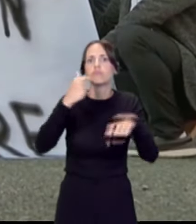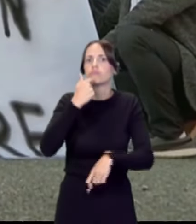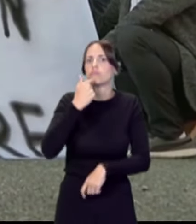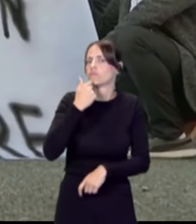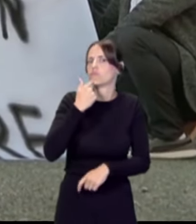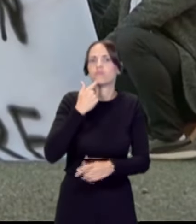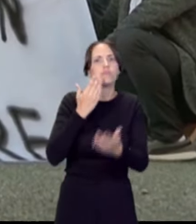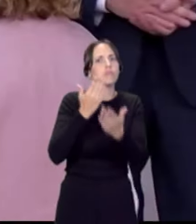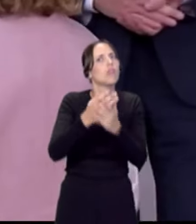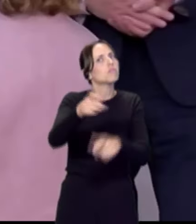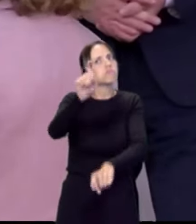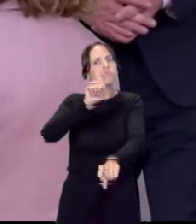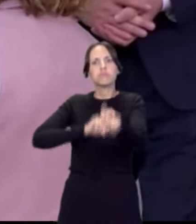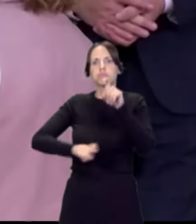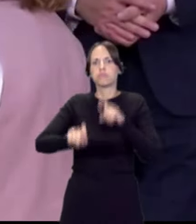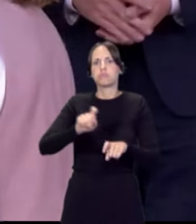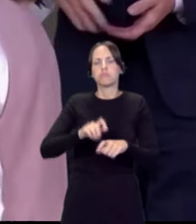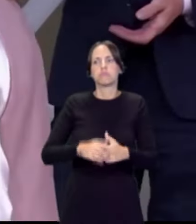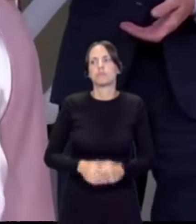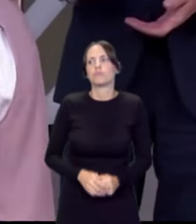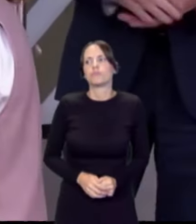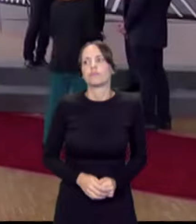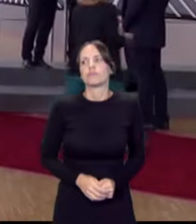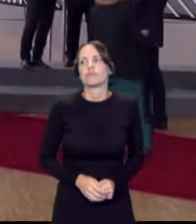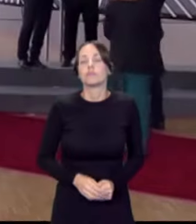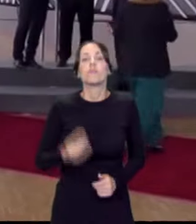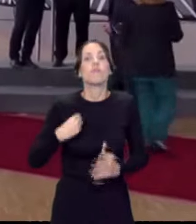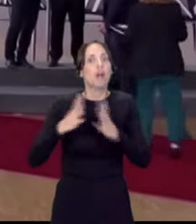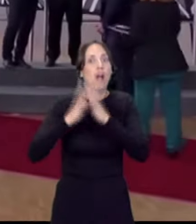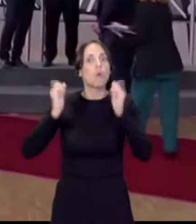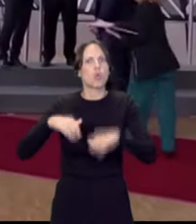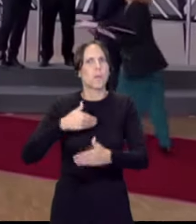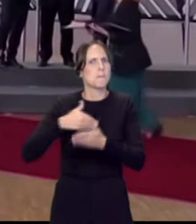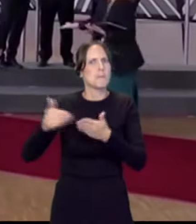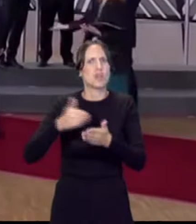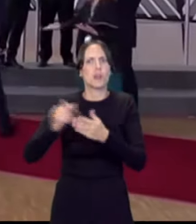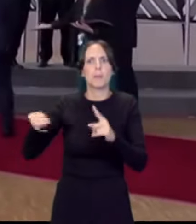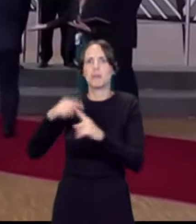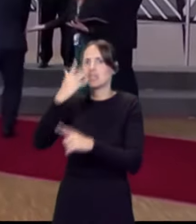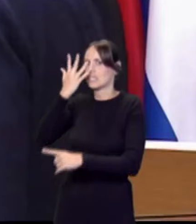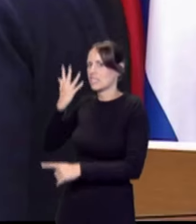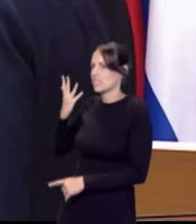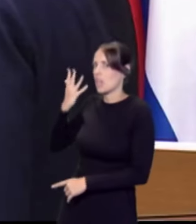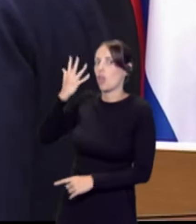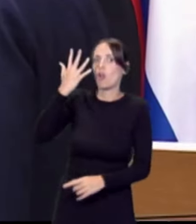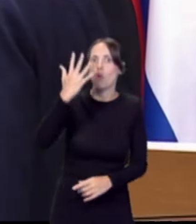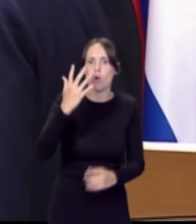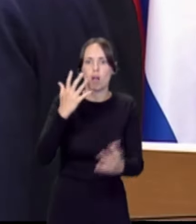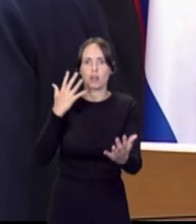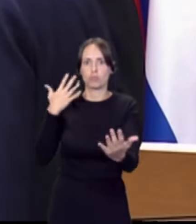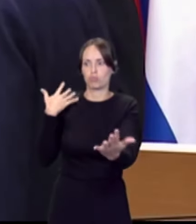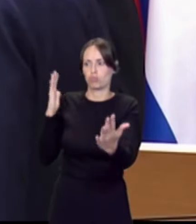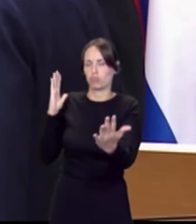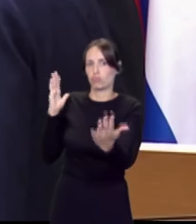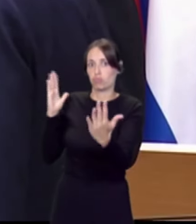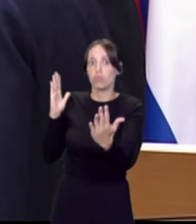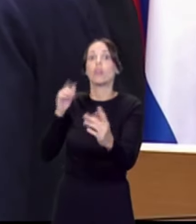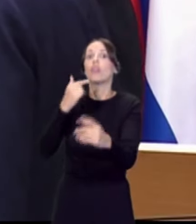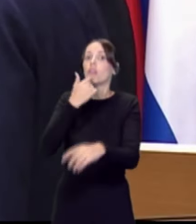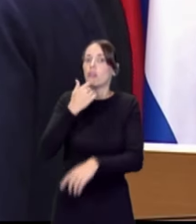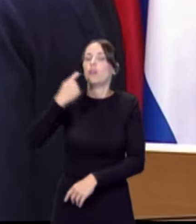marcha atrás. El acuerdo millonario con una validez de 5 años parece convencer a la presidenta de la